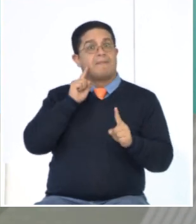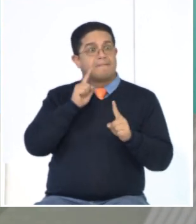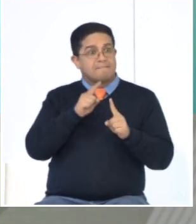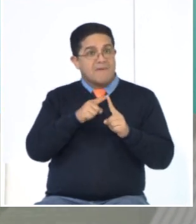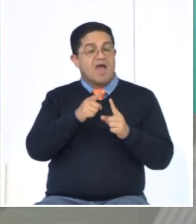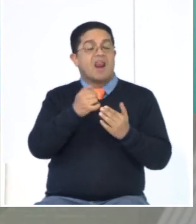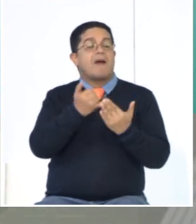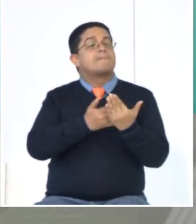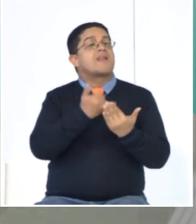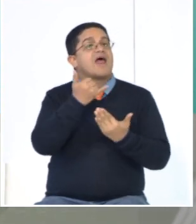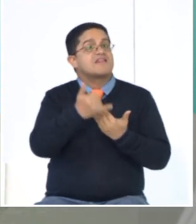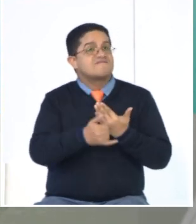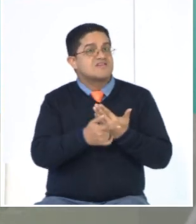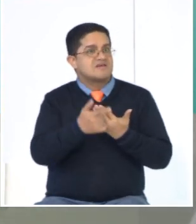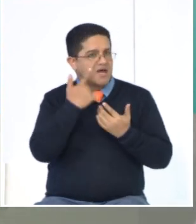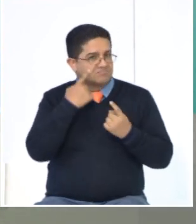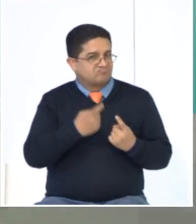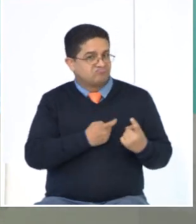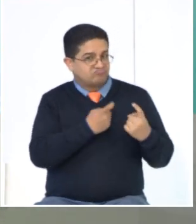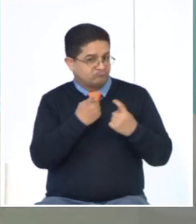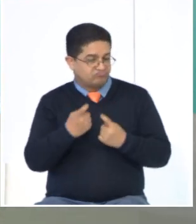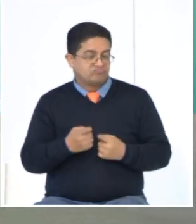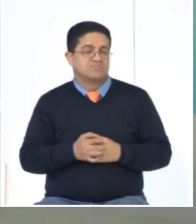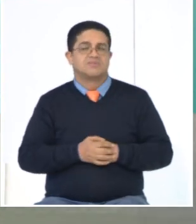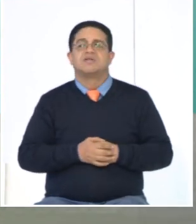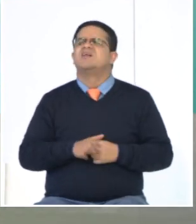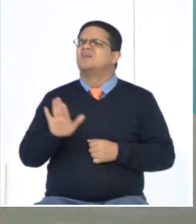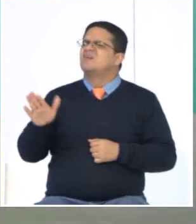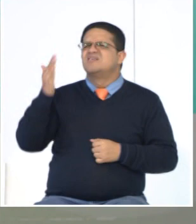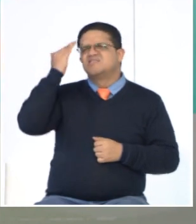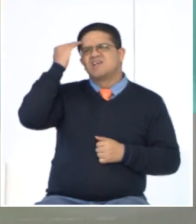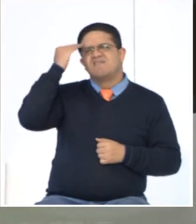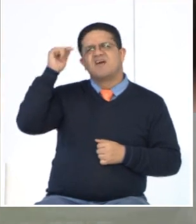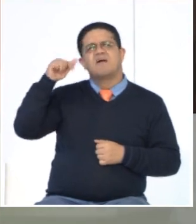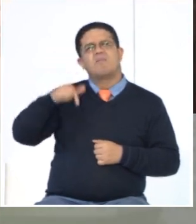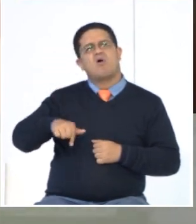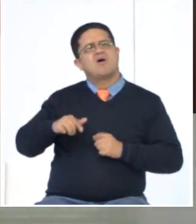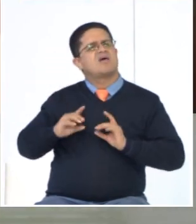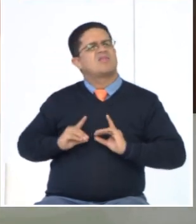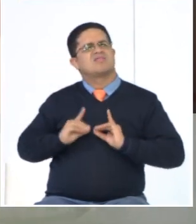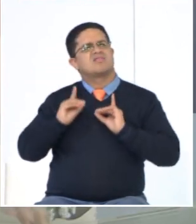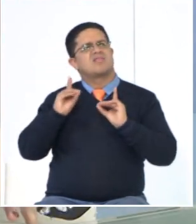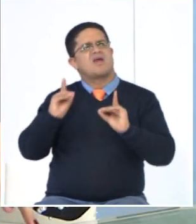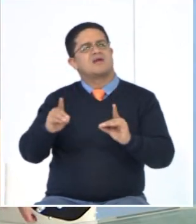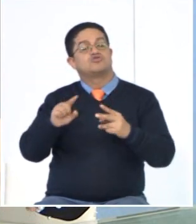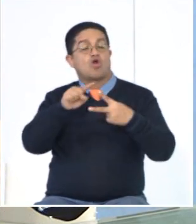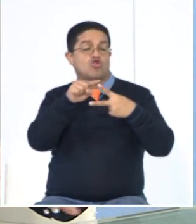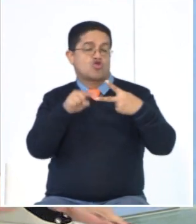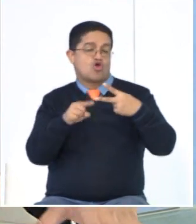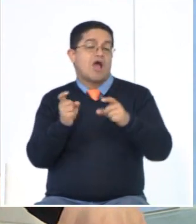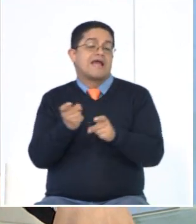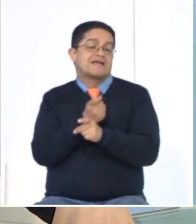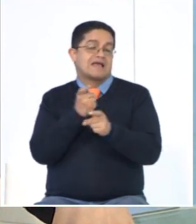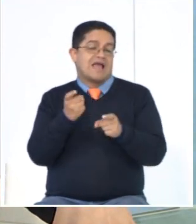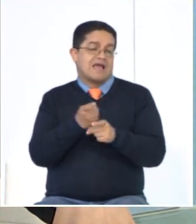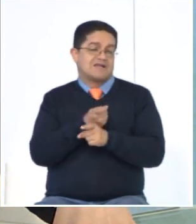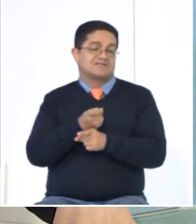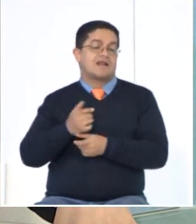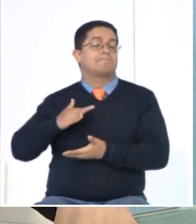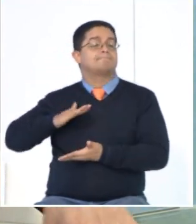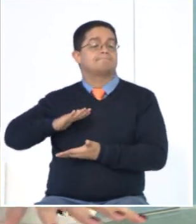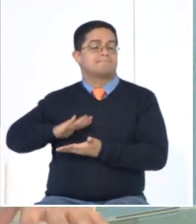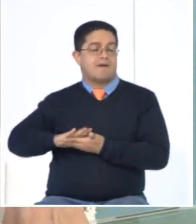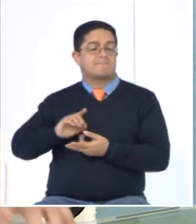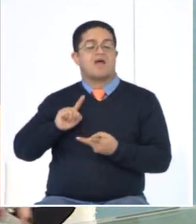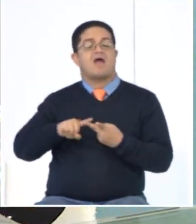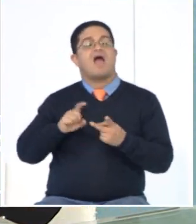planificarse la biopsia y así poder recibir tratamiento. Sabemos que hoy estamos dedicándoselo a estas dos áreas, al cáncer de próstata y al cáncer de